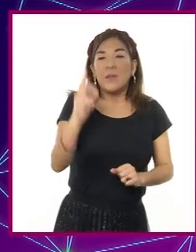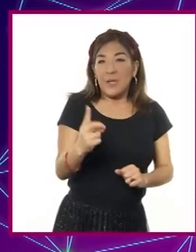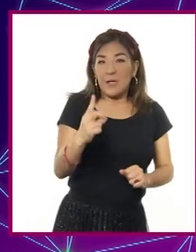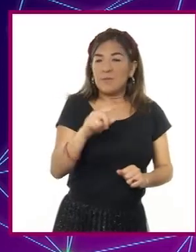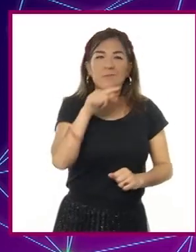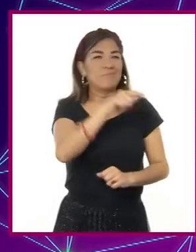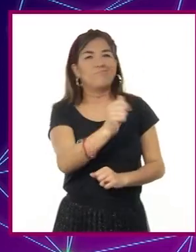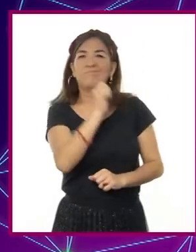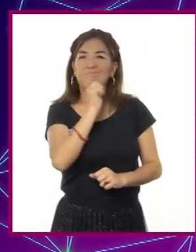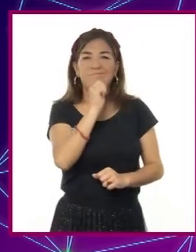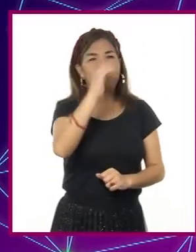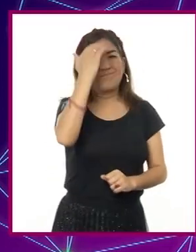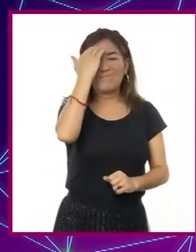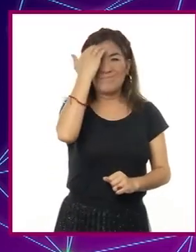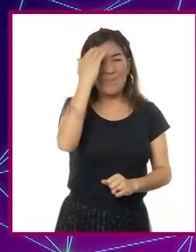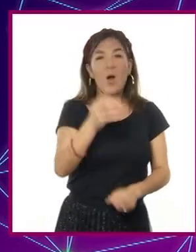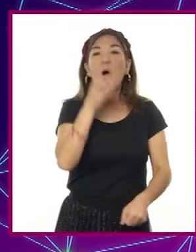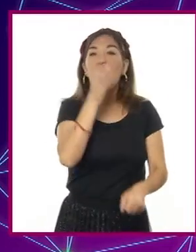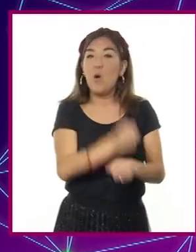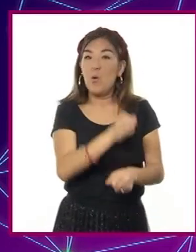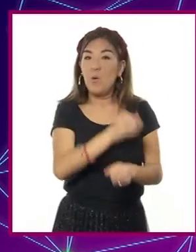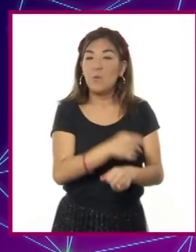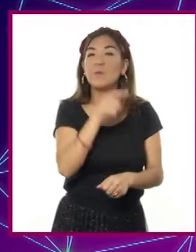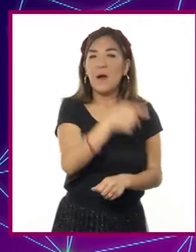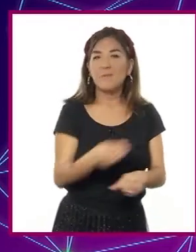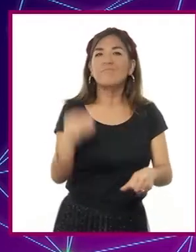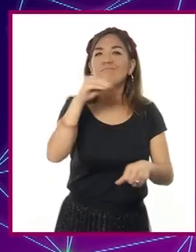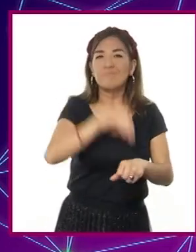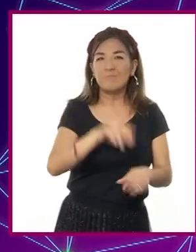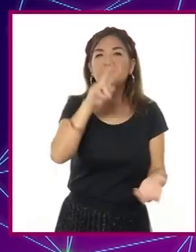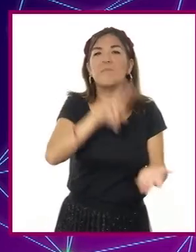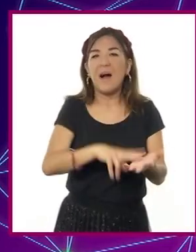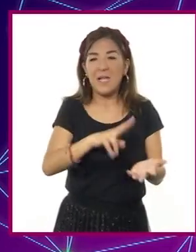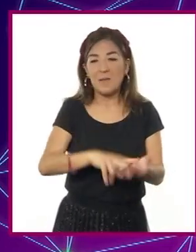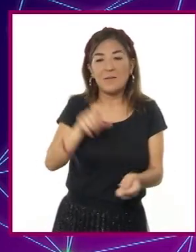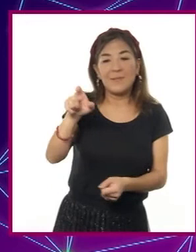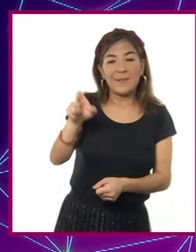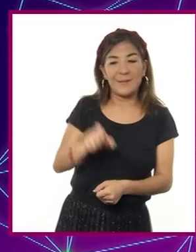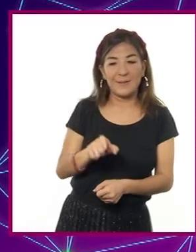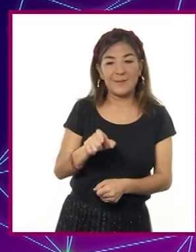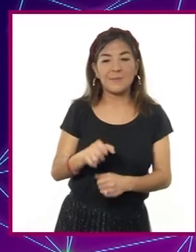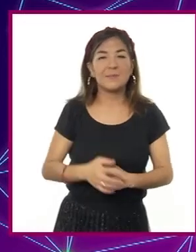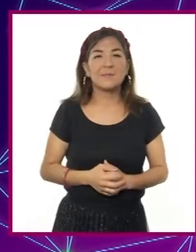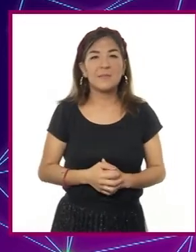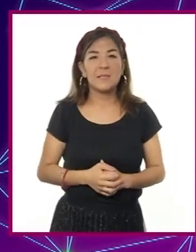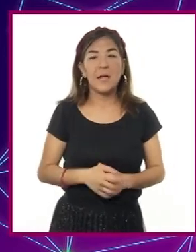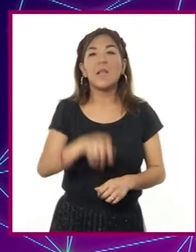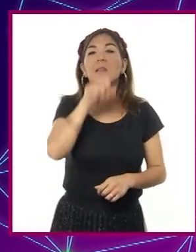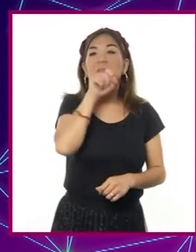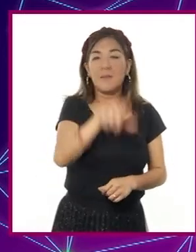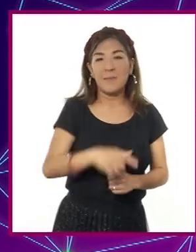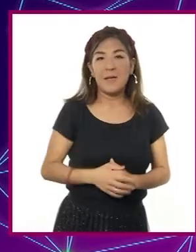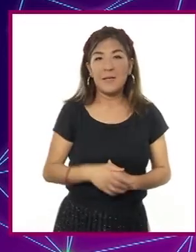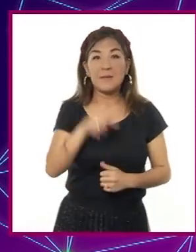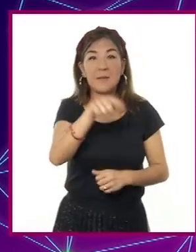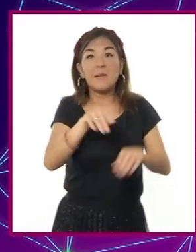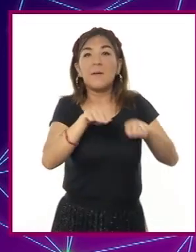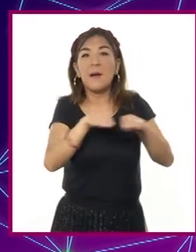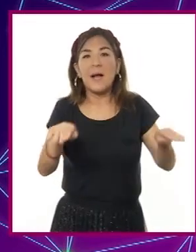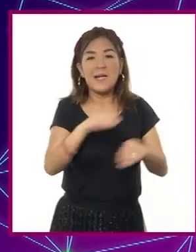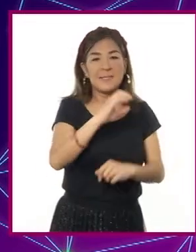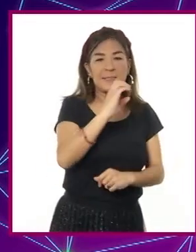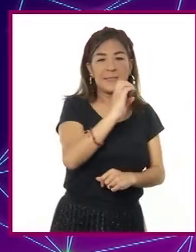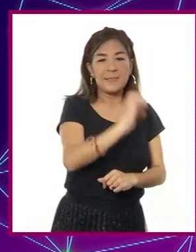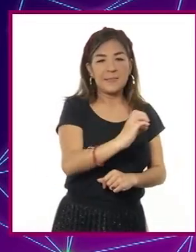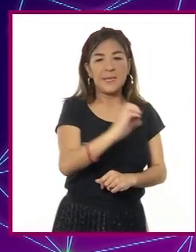lo conocemos, así que por el momento se le asigna el valor de X. Además, el segmento CD